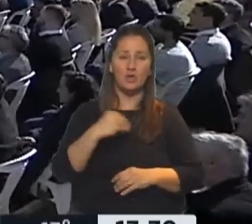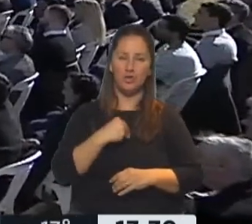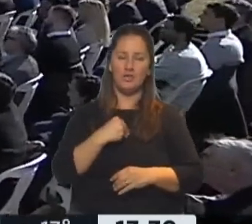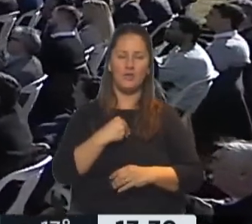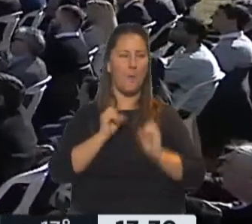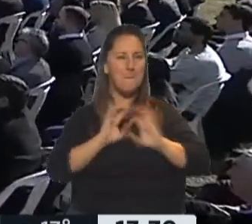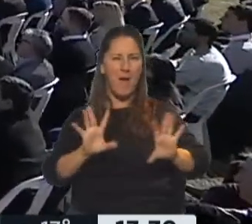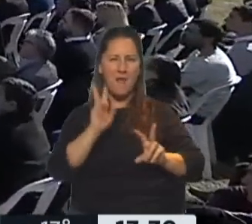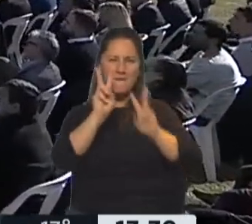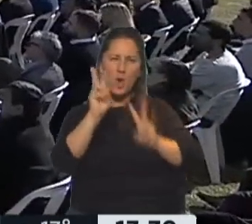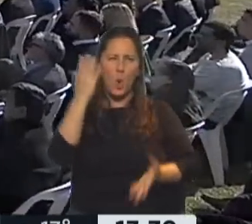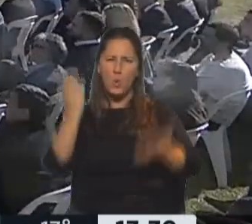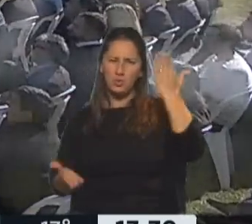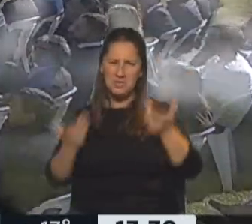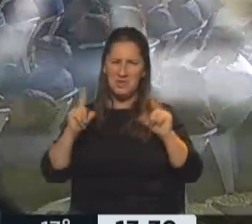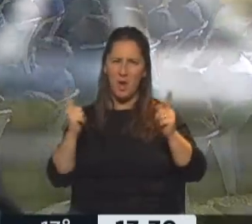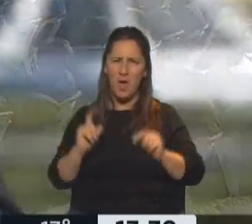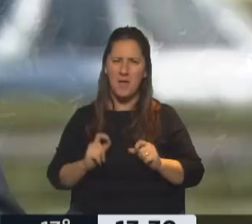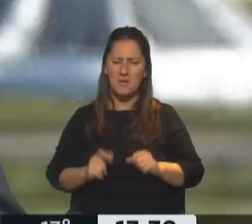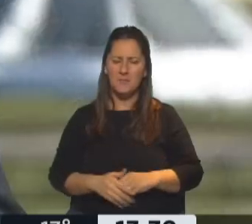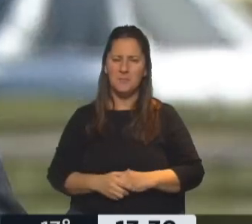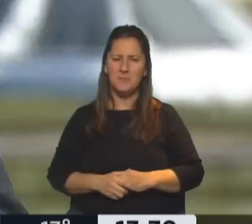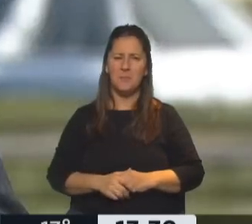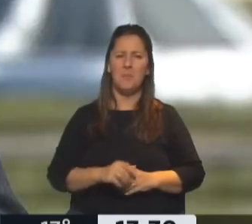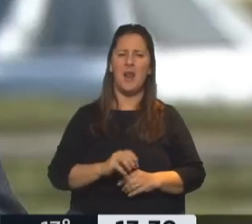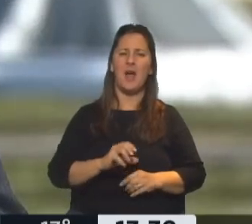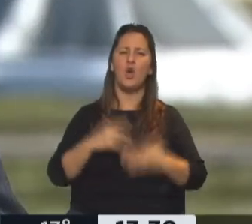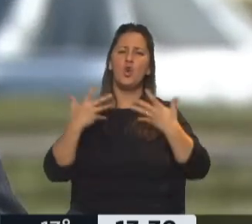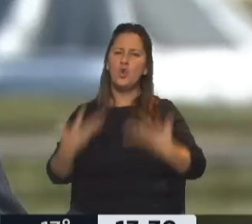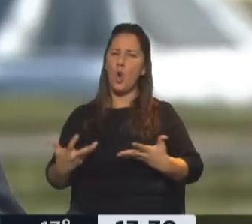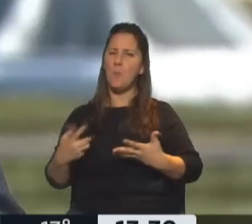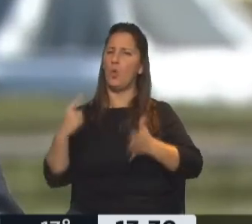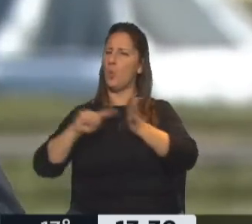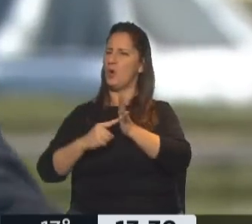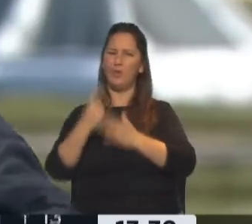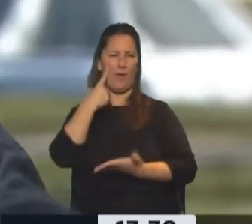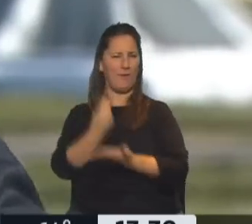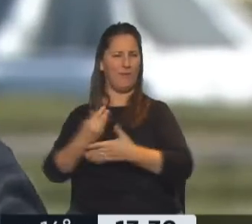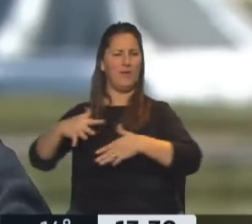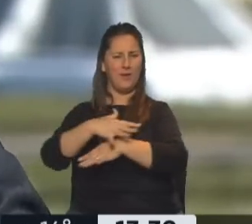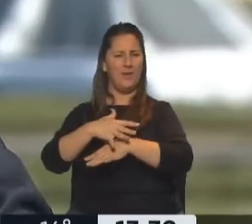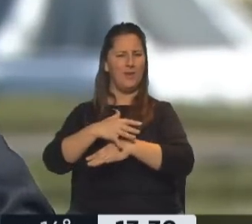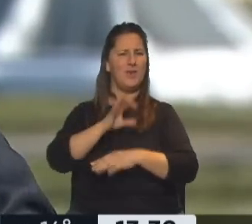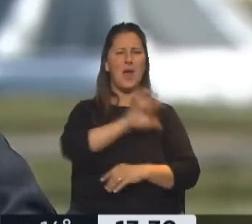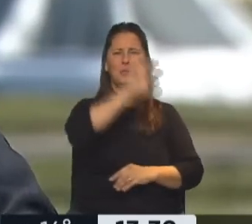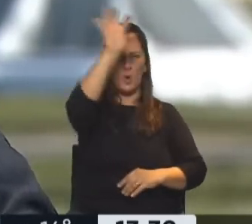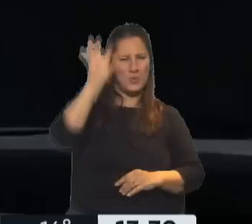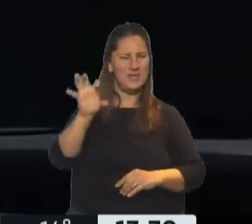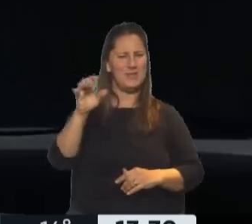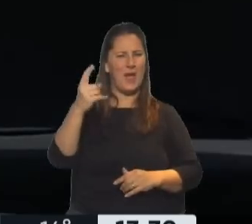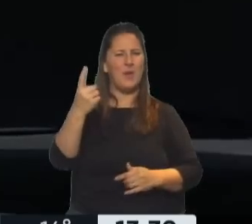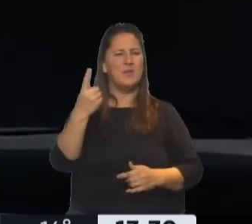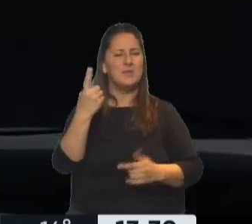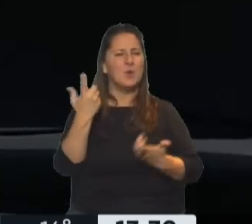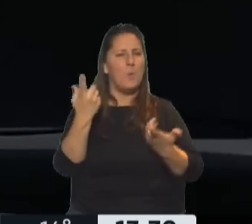muy mal viendo lo injusto que es con la comodidad que vivimos en Buenos Aires y con las dificultades que enfrentan